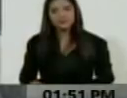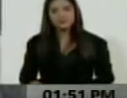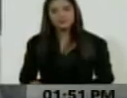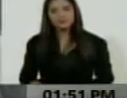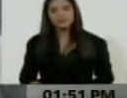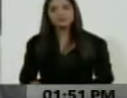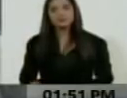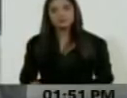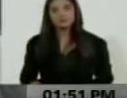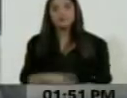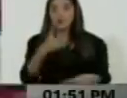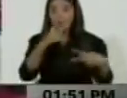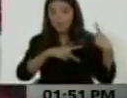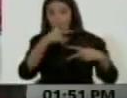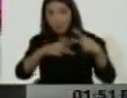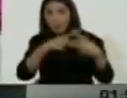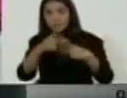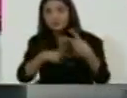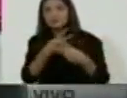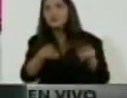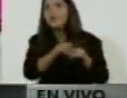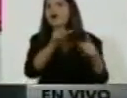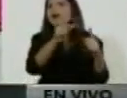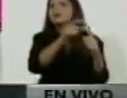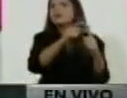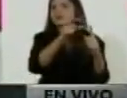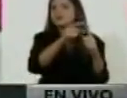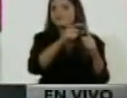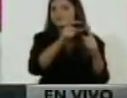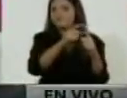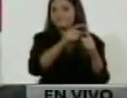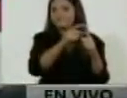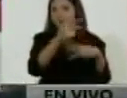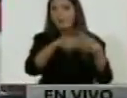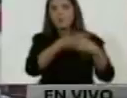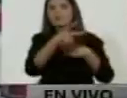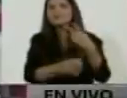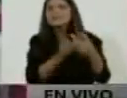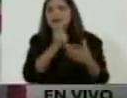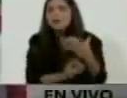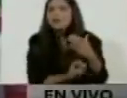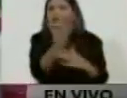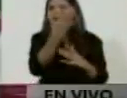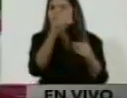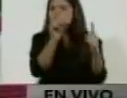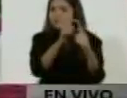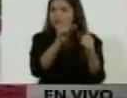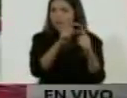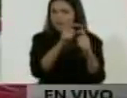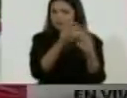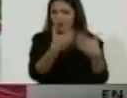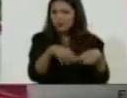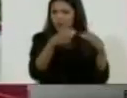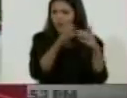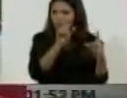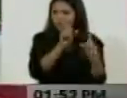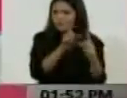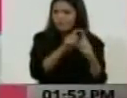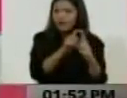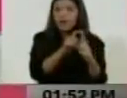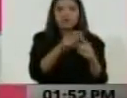que ese fue el proceso que vivió Acción Democrática. Los fundadores de Acción Democrática, en todos